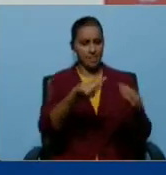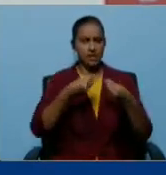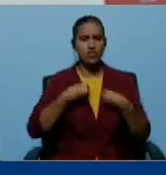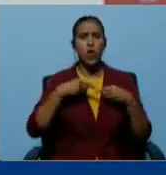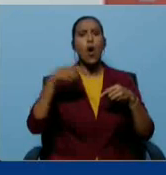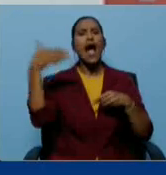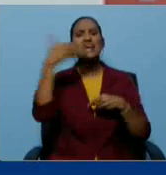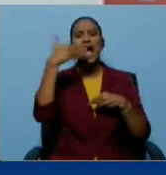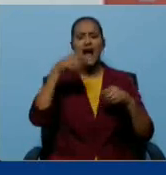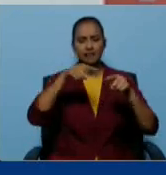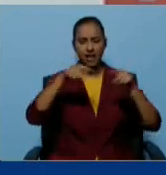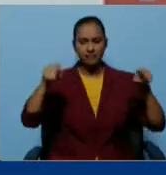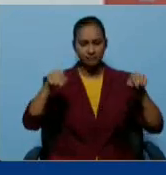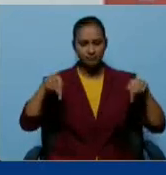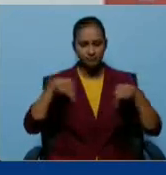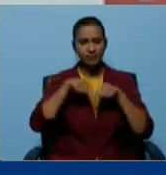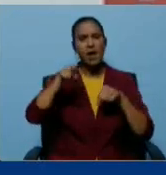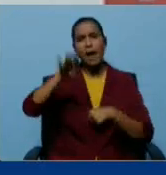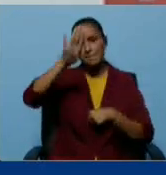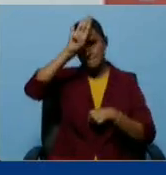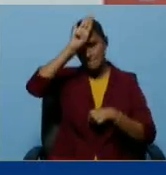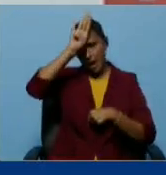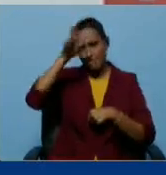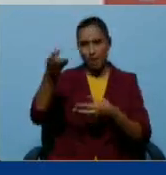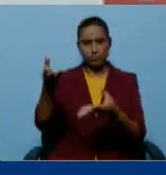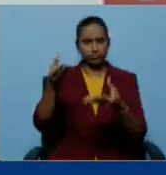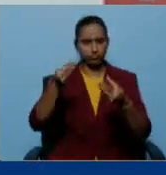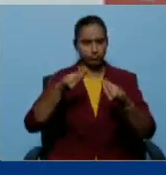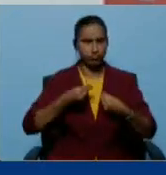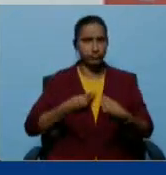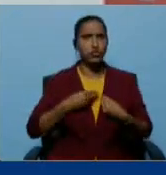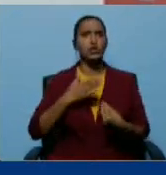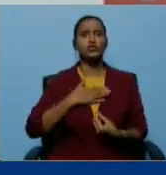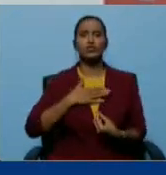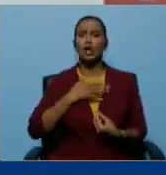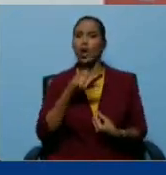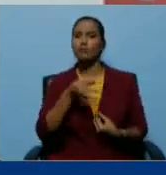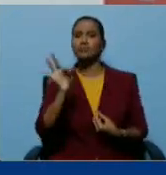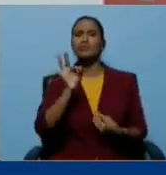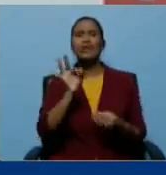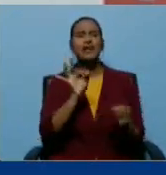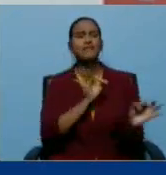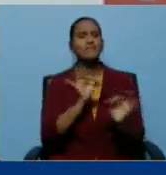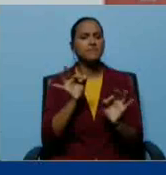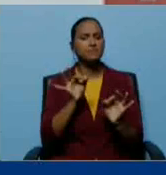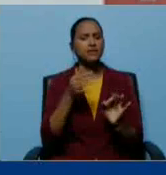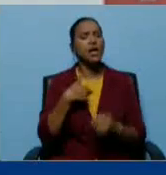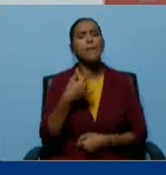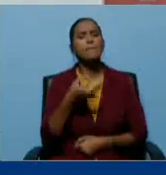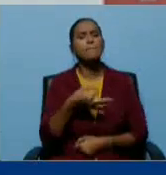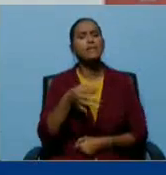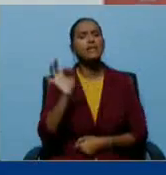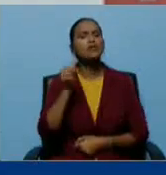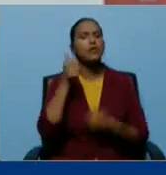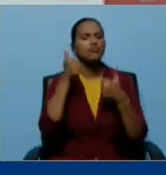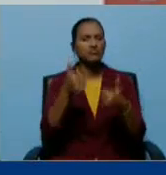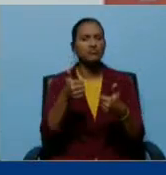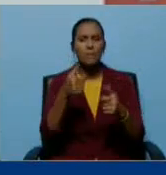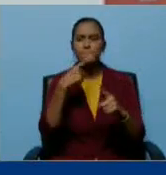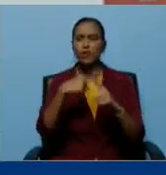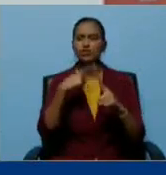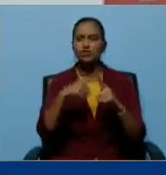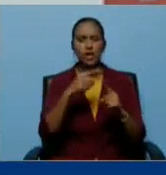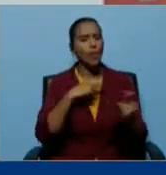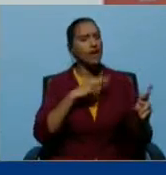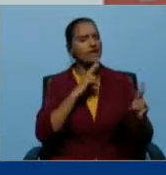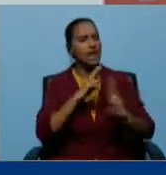credenciales a nombre del Papa Francisco, le dije, yo tengo excelentes relaciones con la Iglesia Evangélica, excelente, de